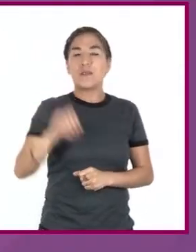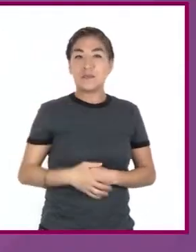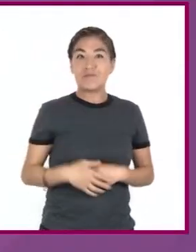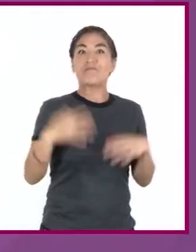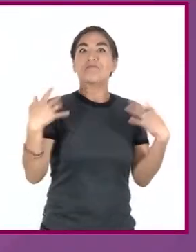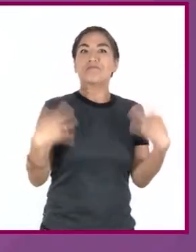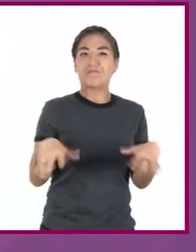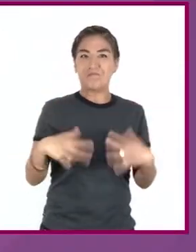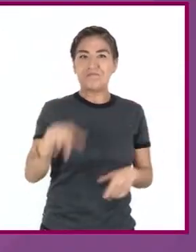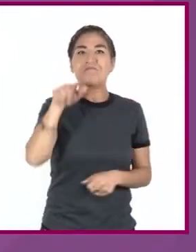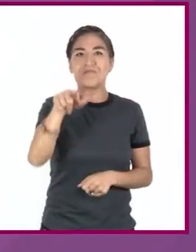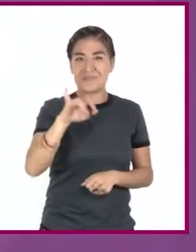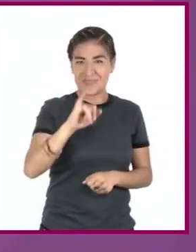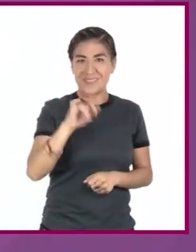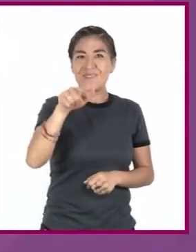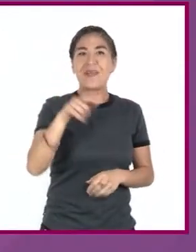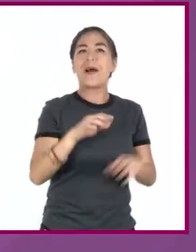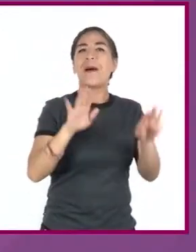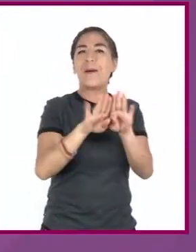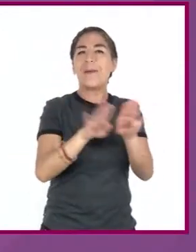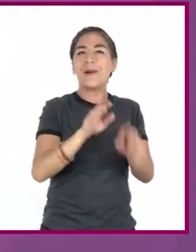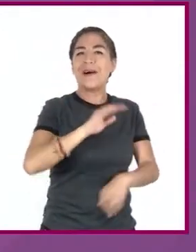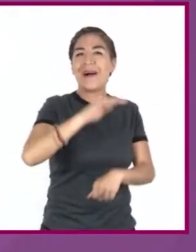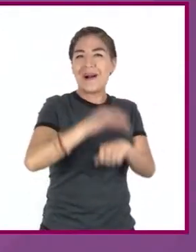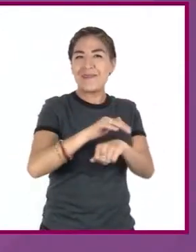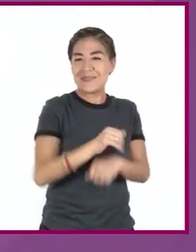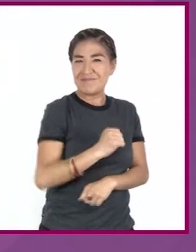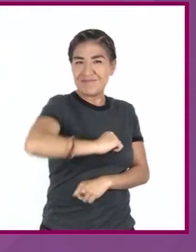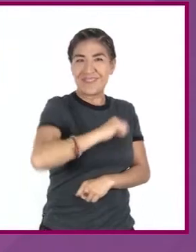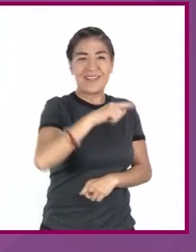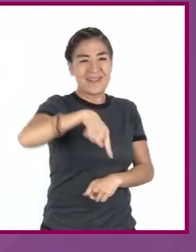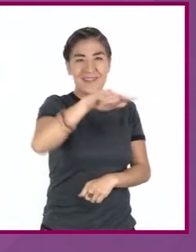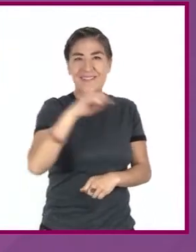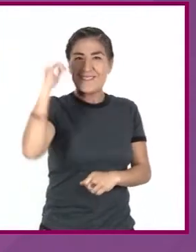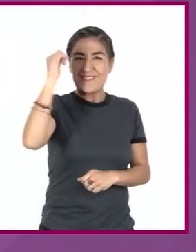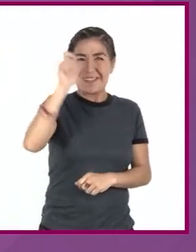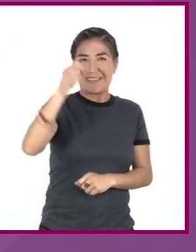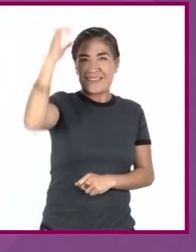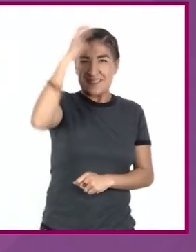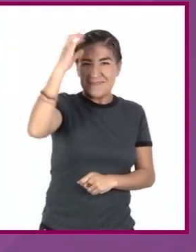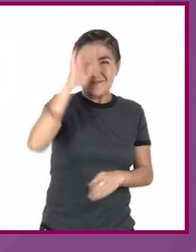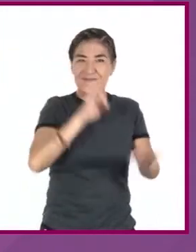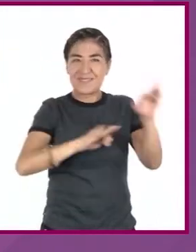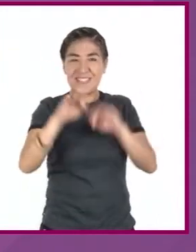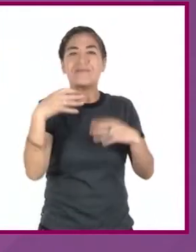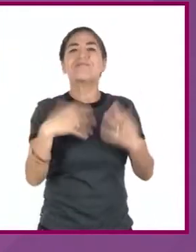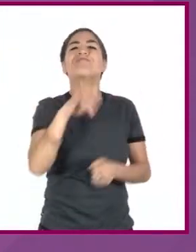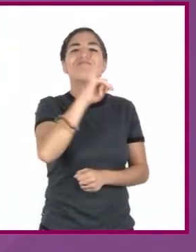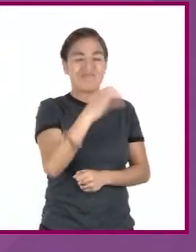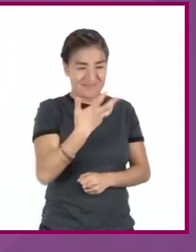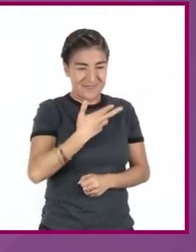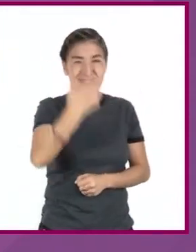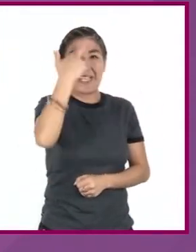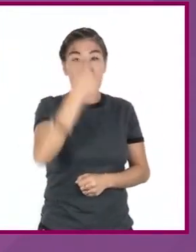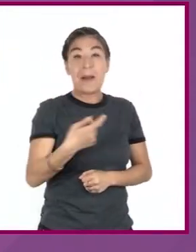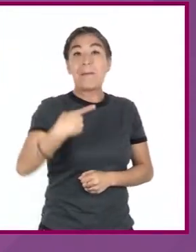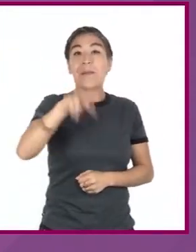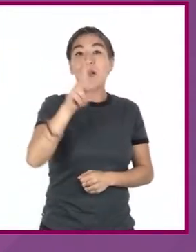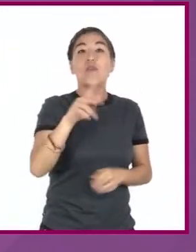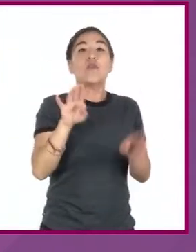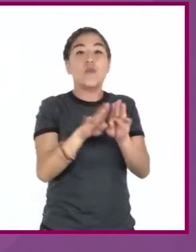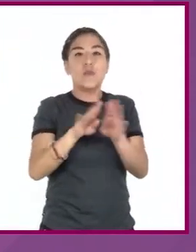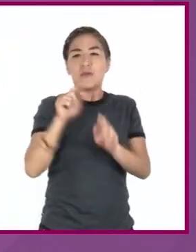se estaba codeando con la crema innata de la física. Tiene razón, pero reunirme con personas